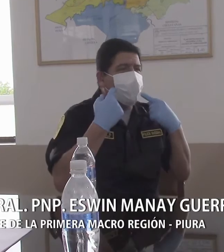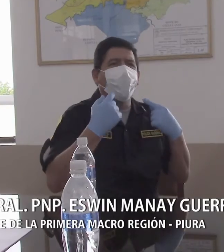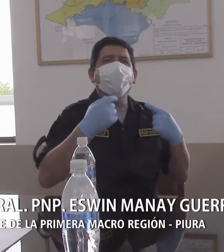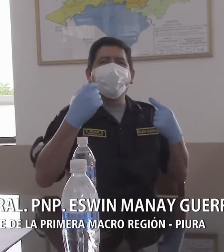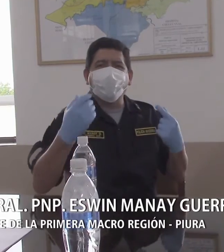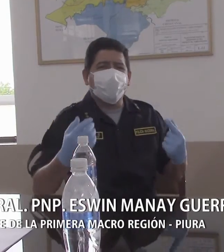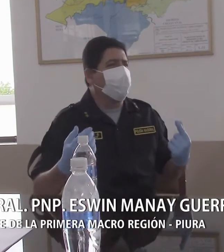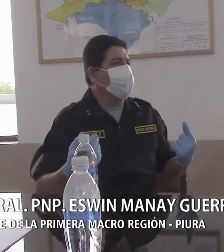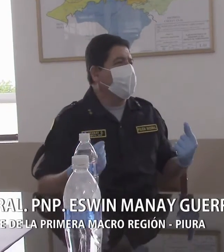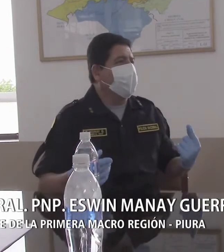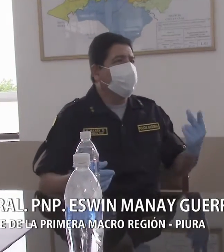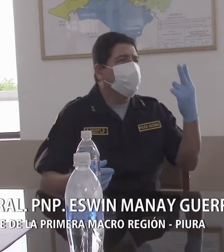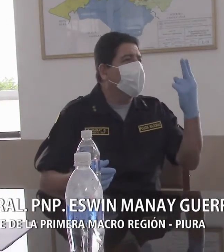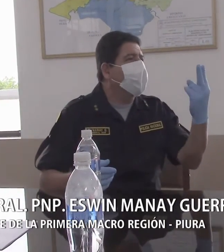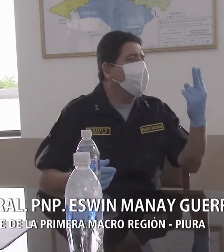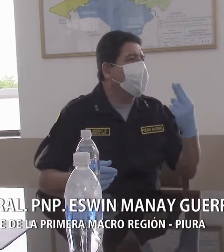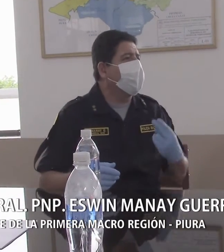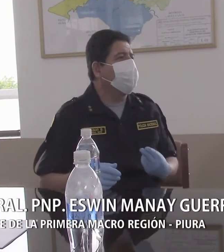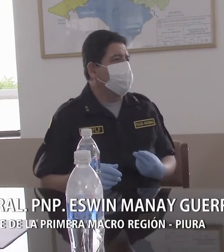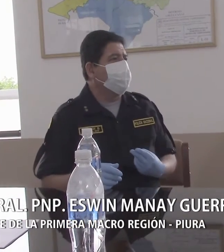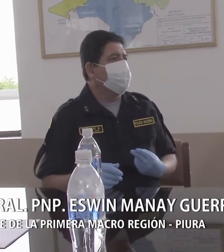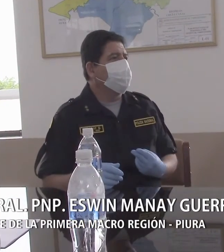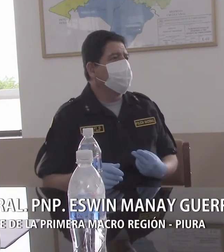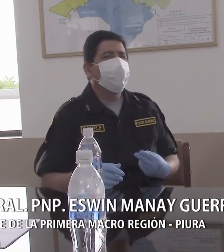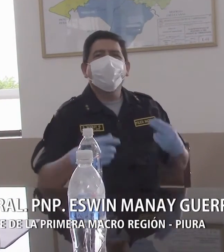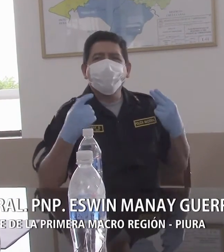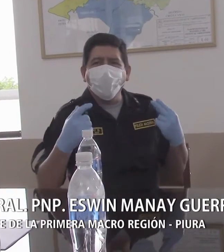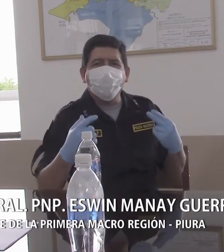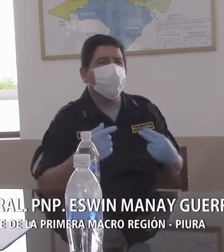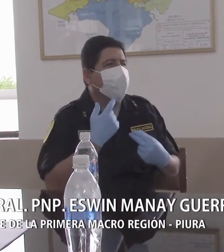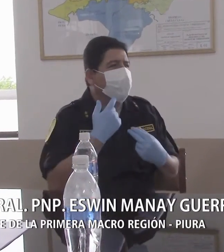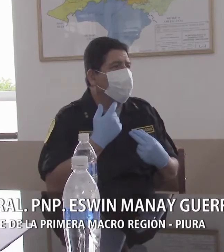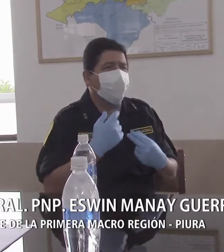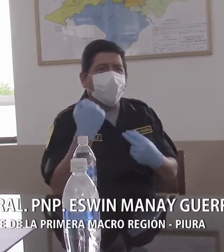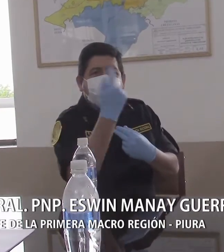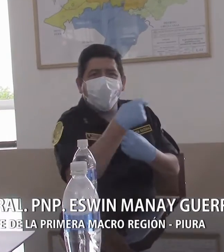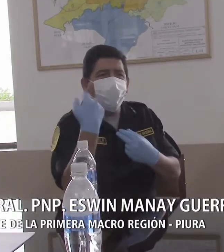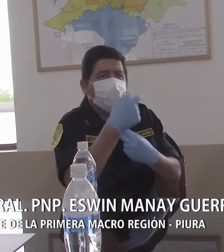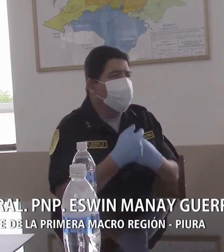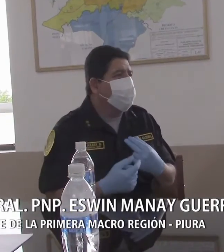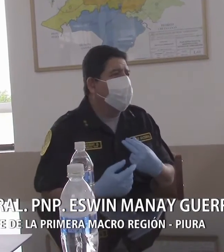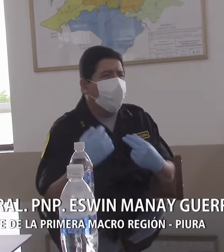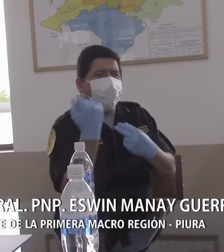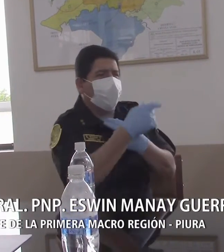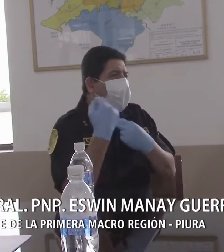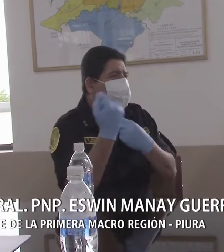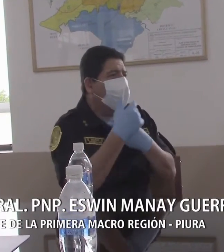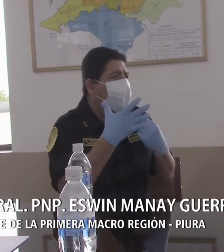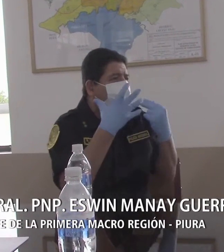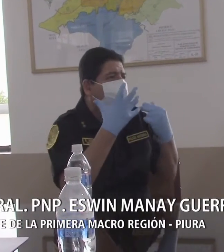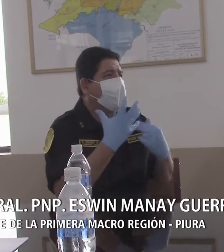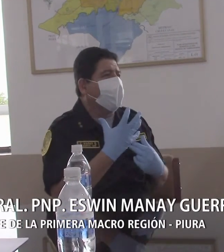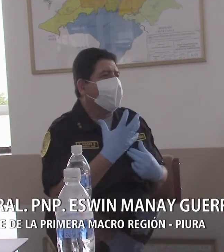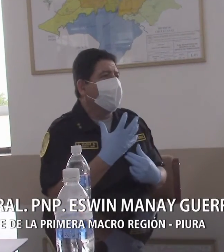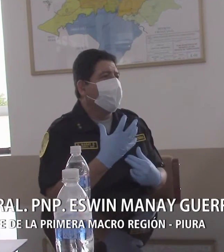El equipo de protección personal, otra regla de oro. Todo, si no tenemos mascarilla, una bufanda de